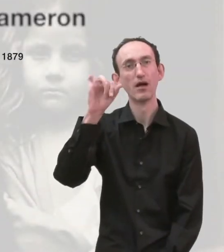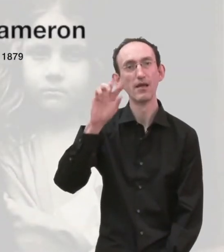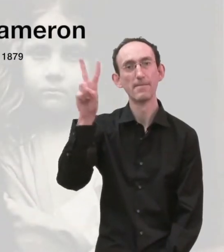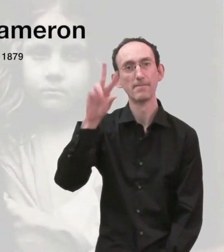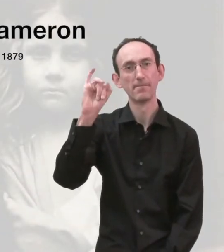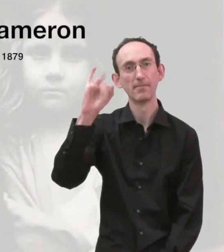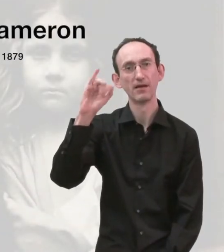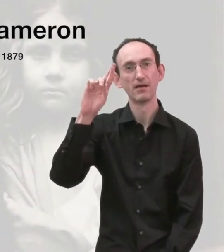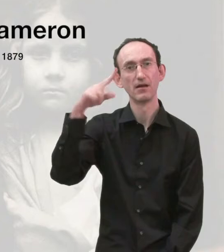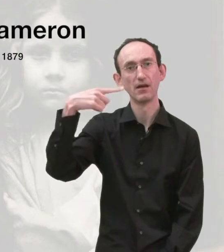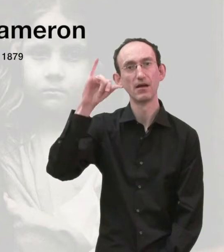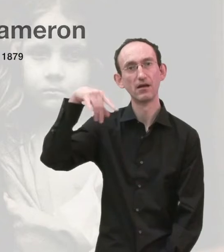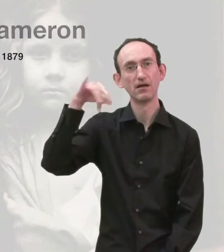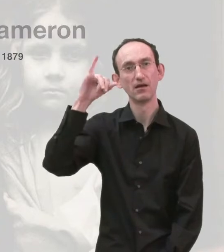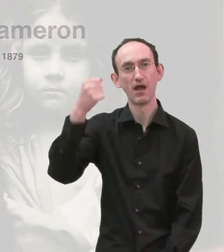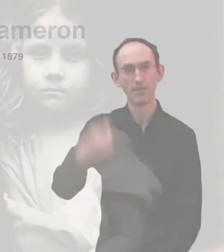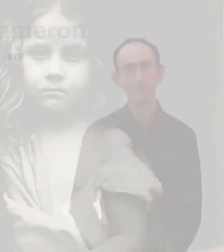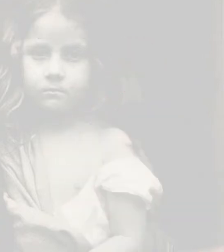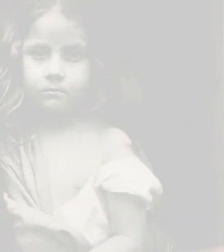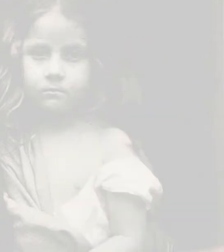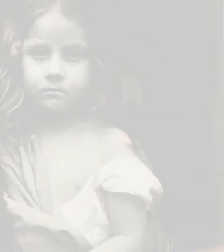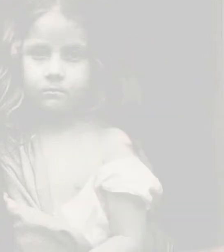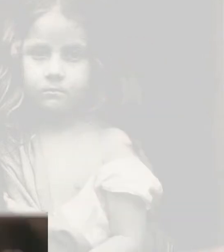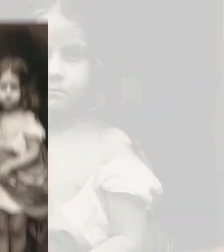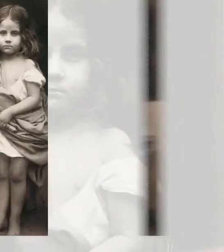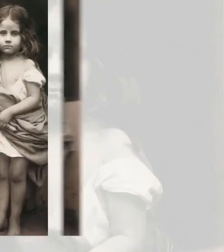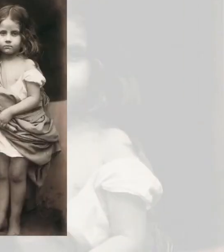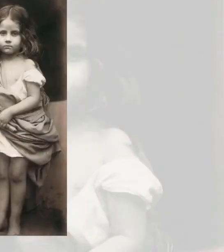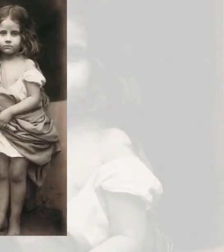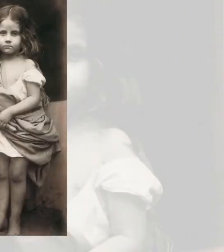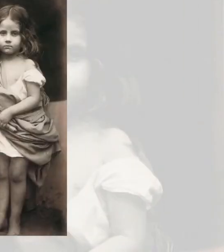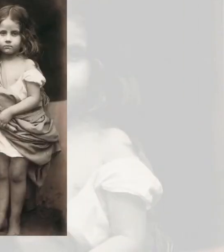Julia Margaret Cameron. Paul y Virginia.